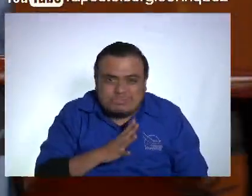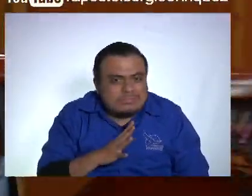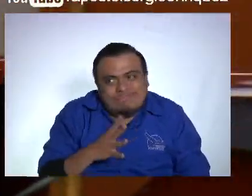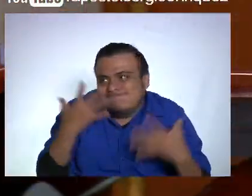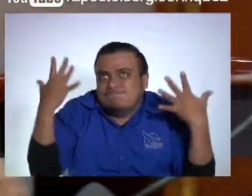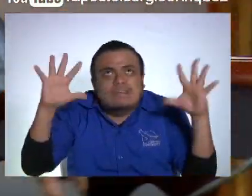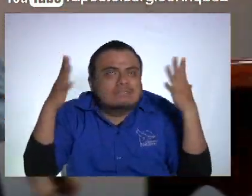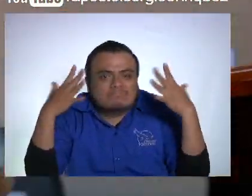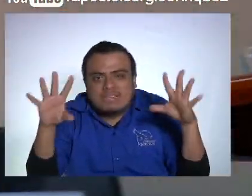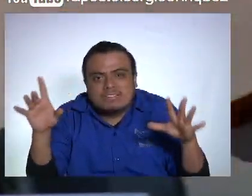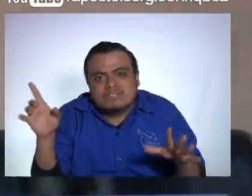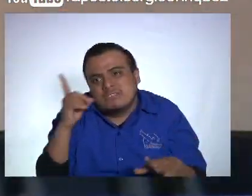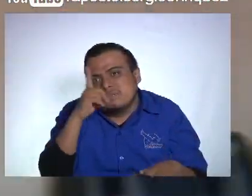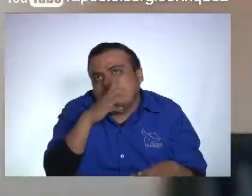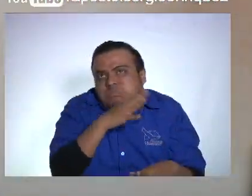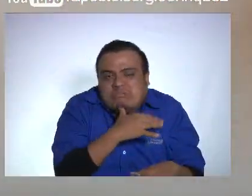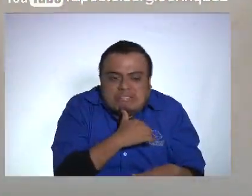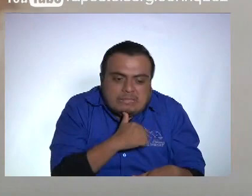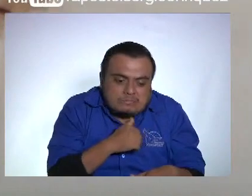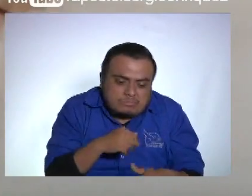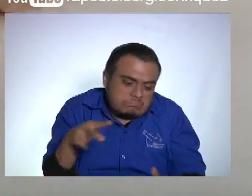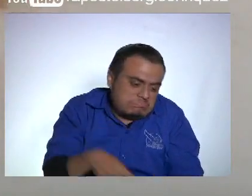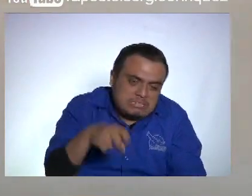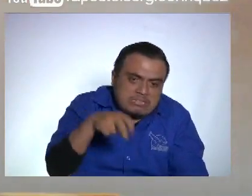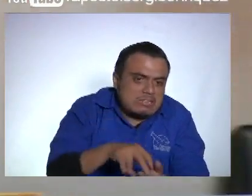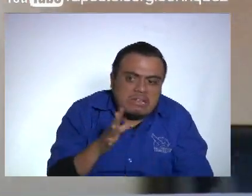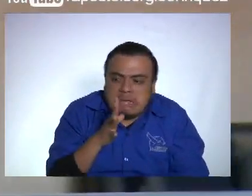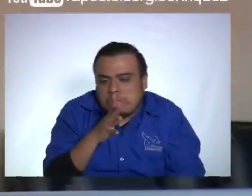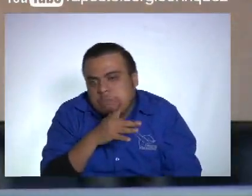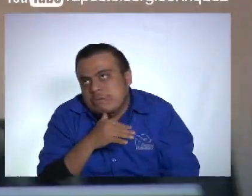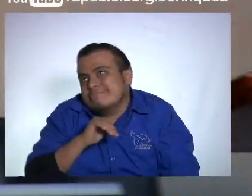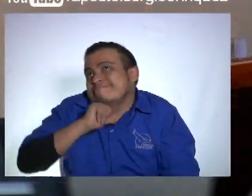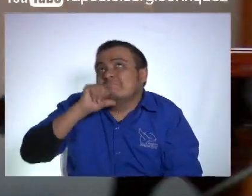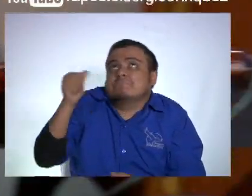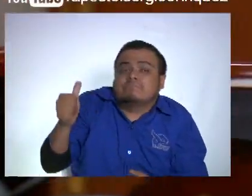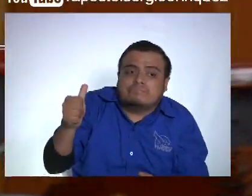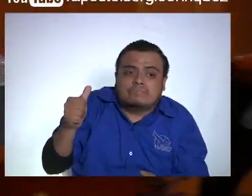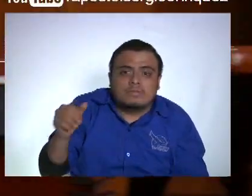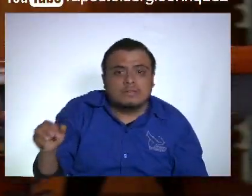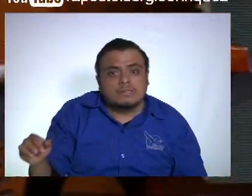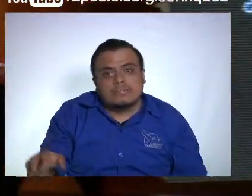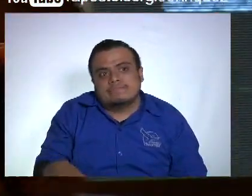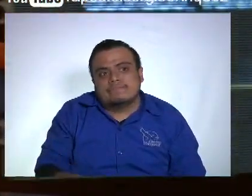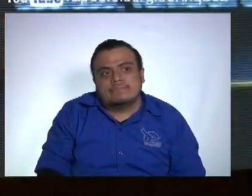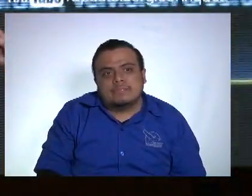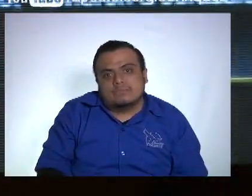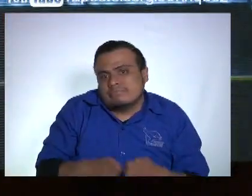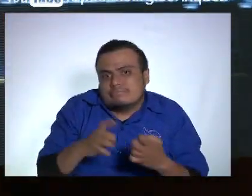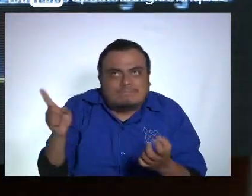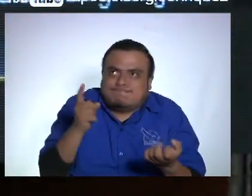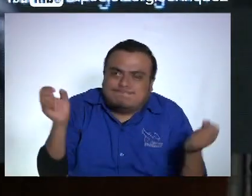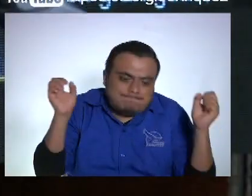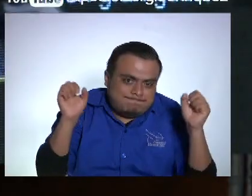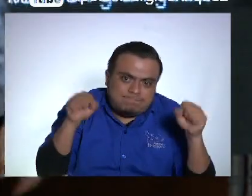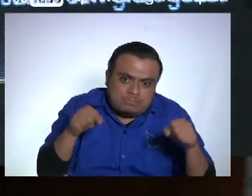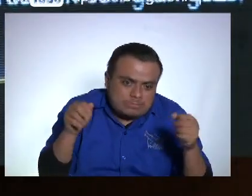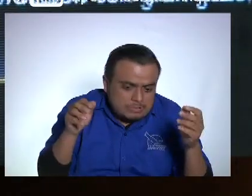siquiera podemos brincar de júbilo, si ni siquiera podemos dar un grito de júbilo, mucho menos adorar al Señor?